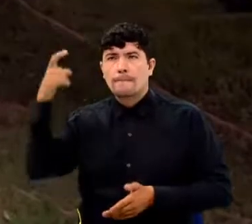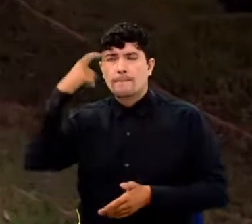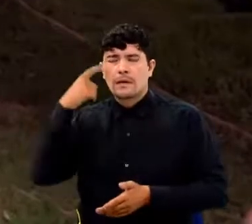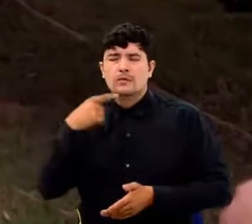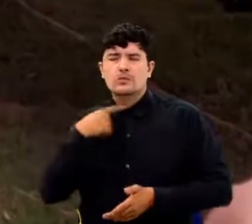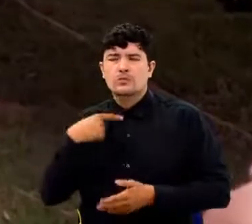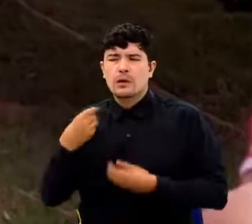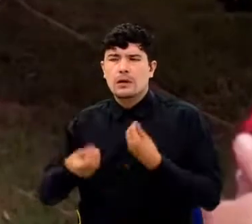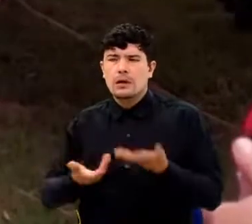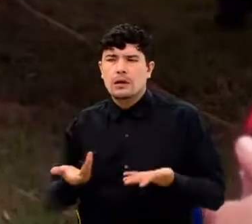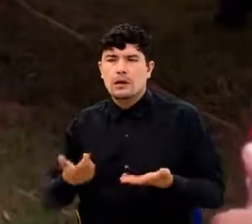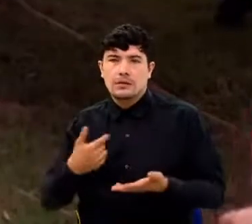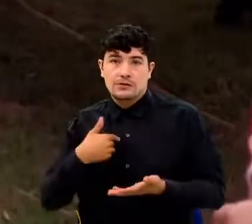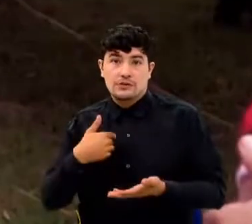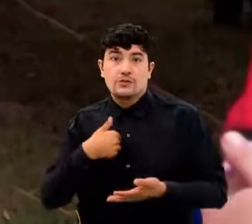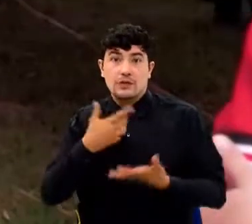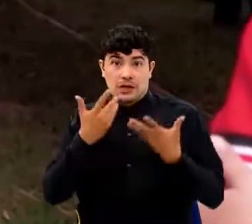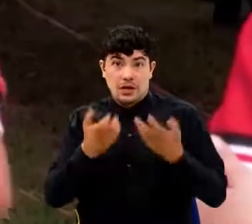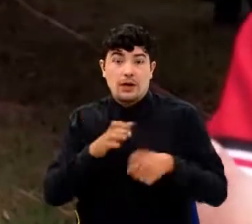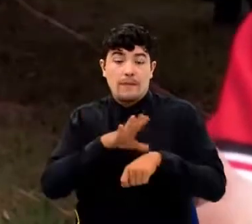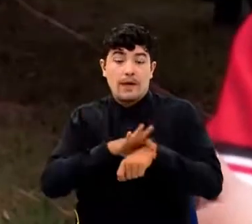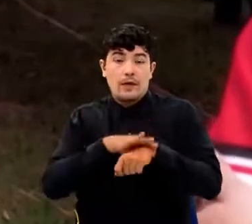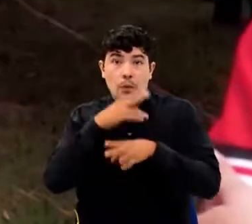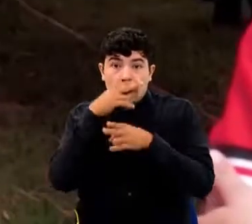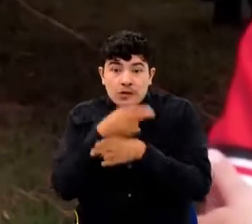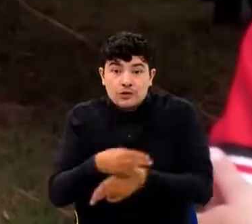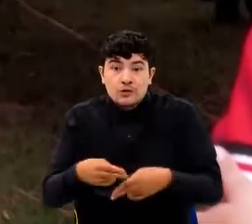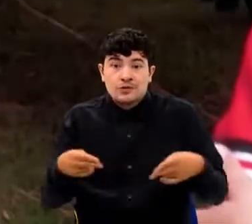hacer? Pediatra. ¿Por qué?